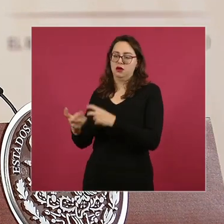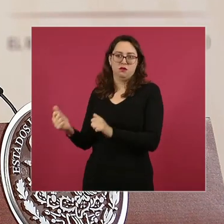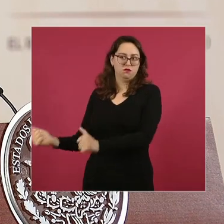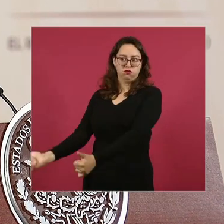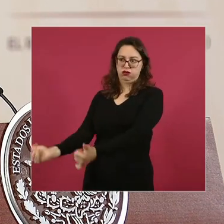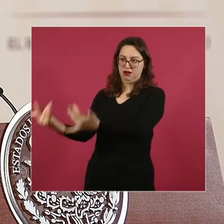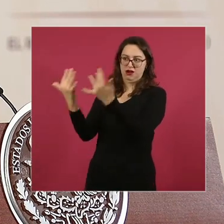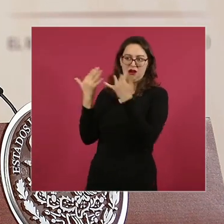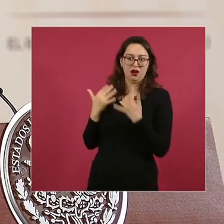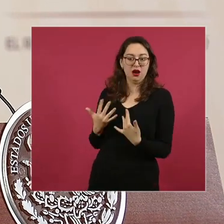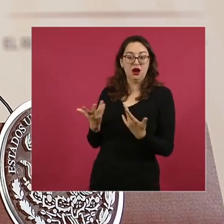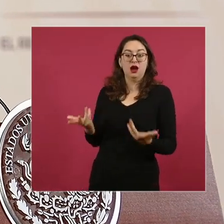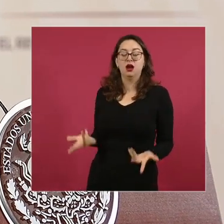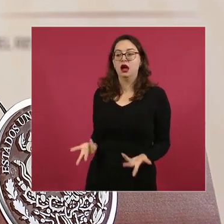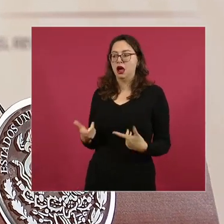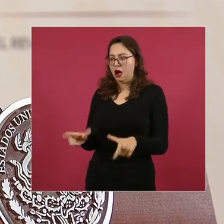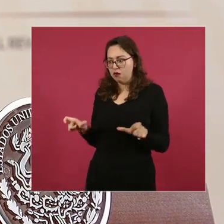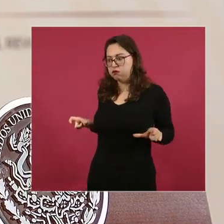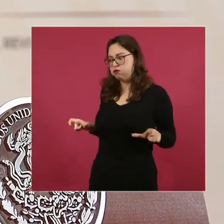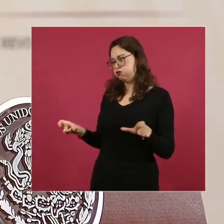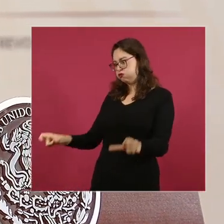sino es prevenir,